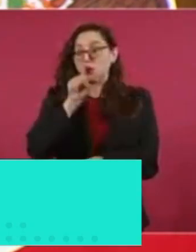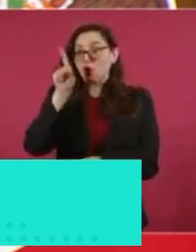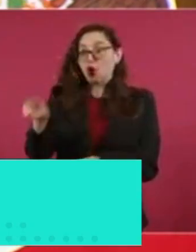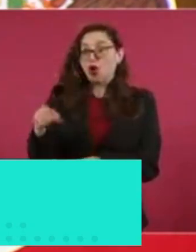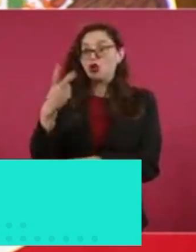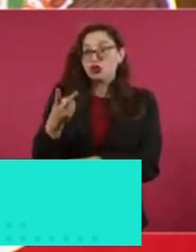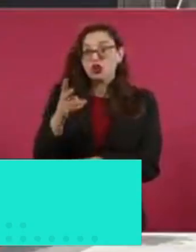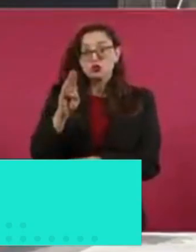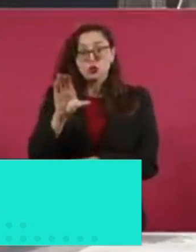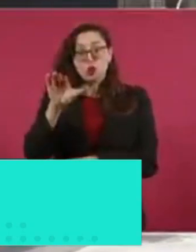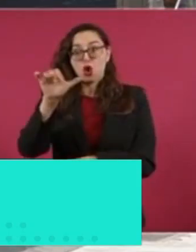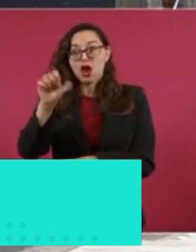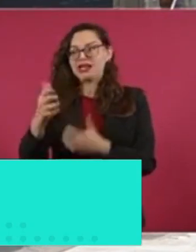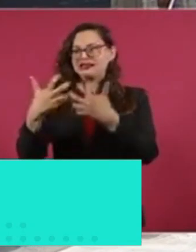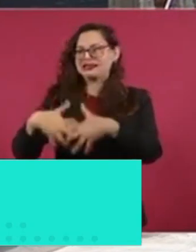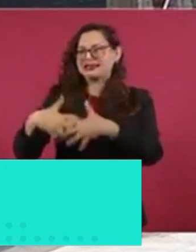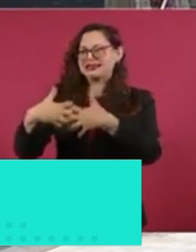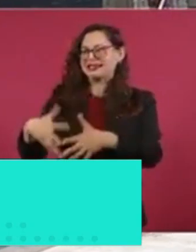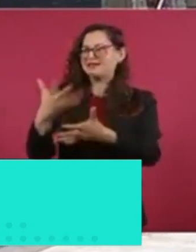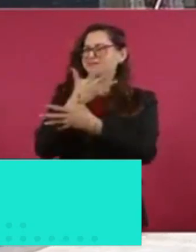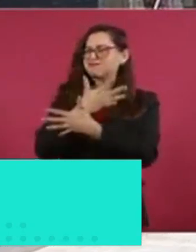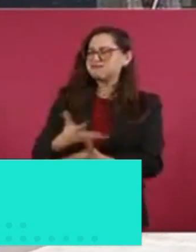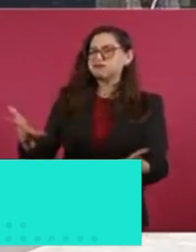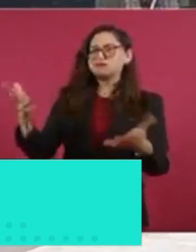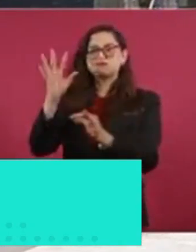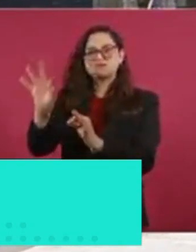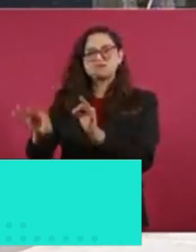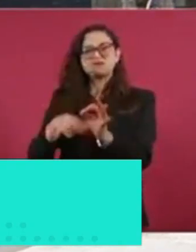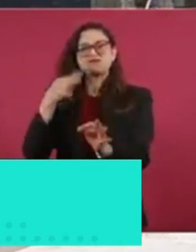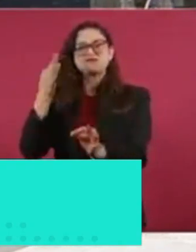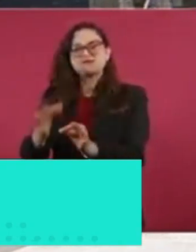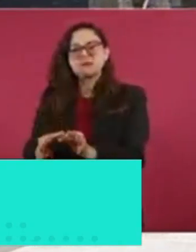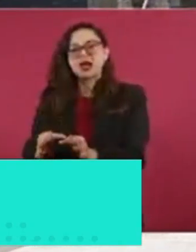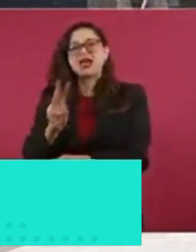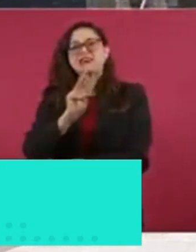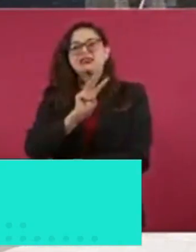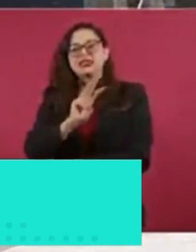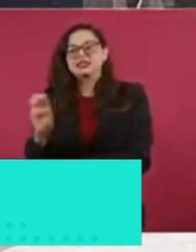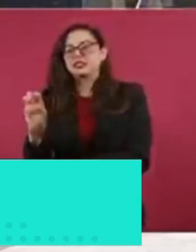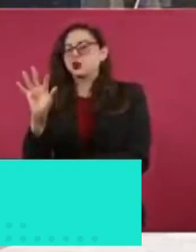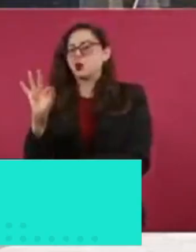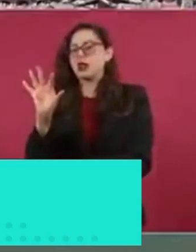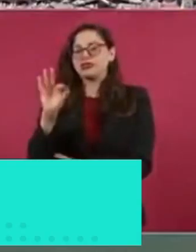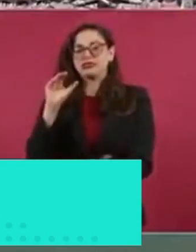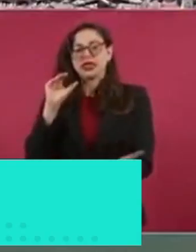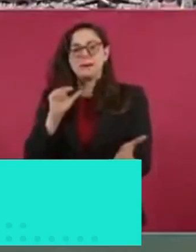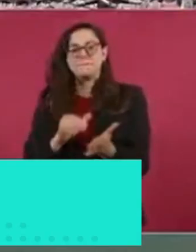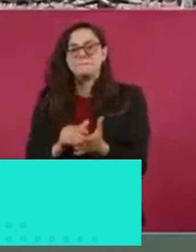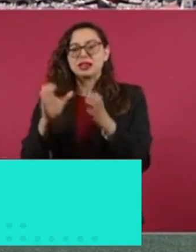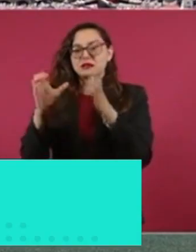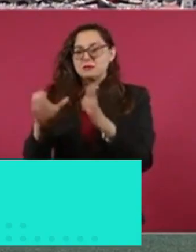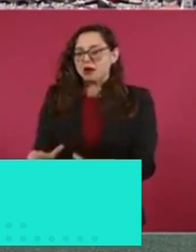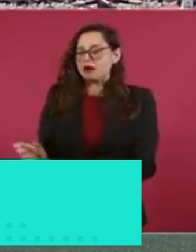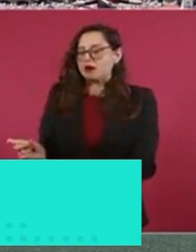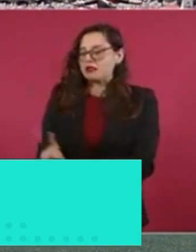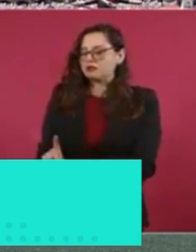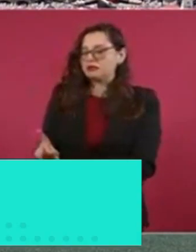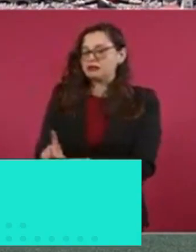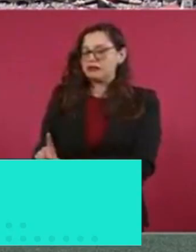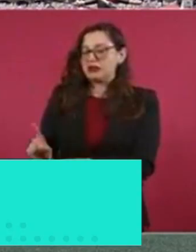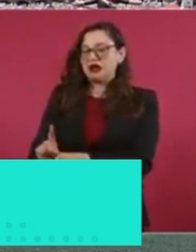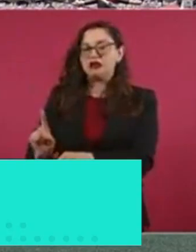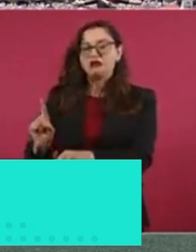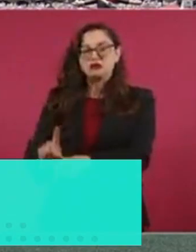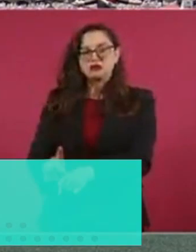Bocas, Paraíso, Tabasco, que tiene capacidad para procesar 340 mil barriles diarios y producir